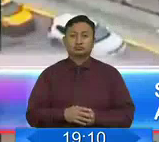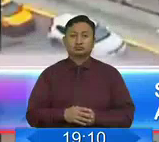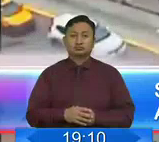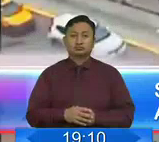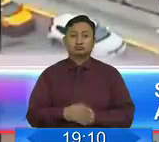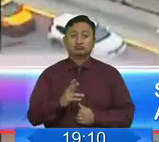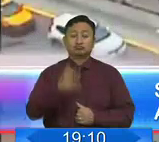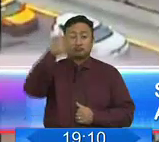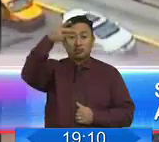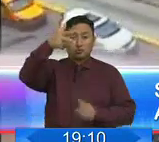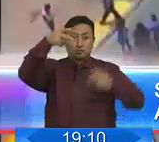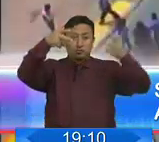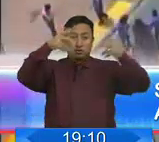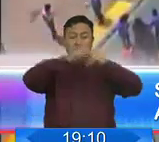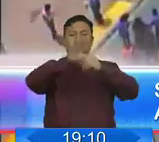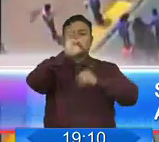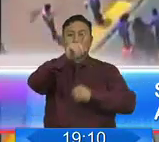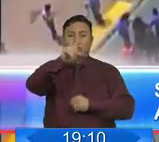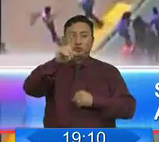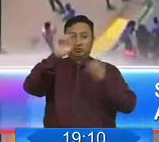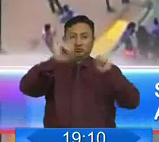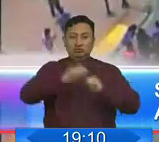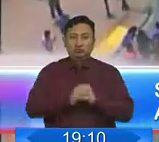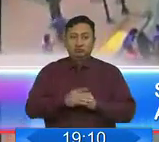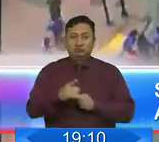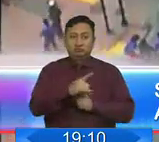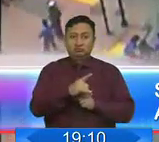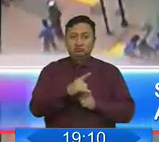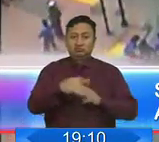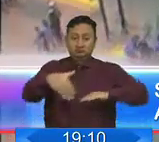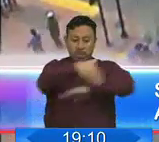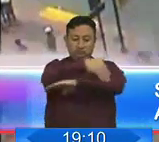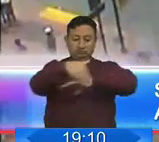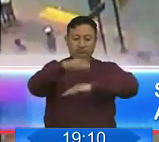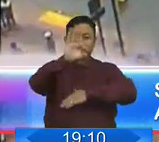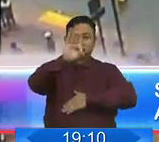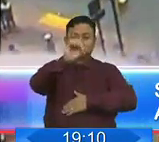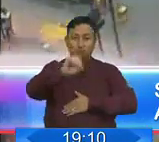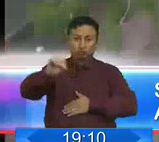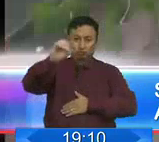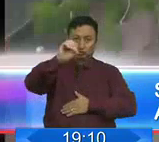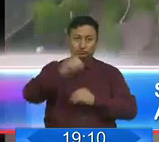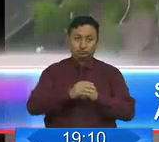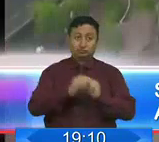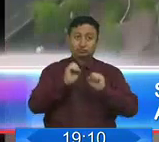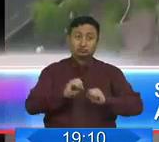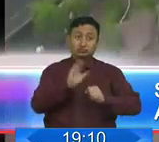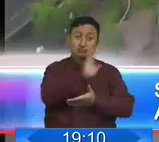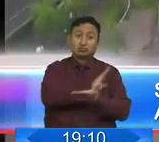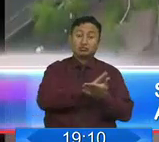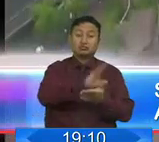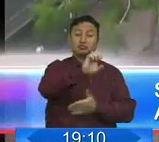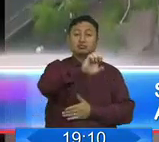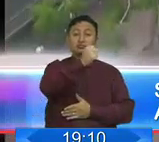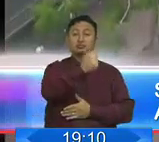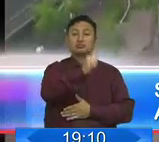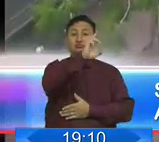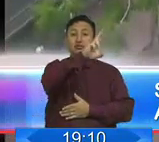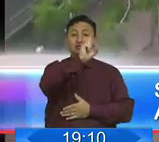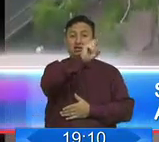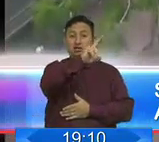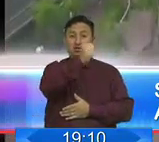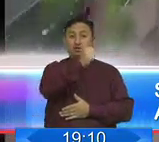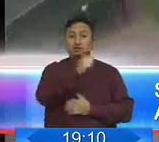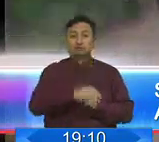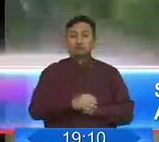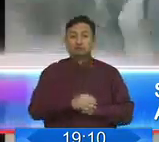Cámaras del EQ 911 captaron lo que sucedía en la avenida 9 de octubre, también en la Ciudadela Los Esteros y avenida Machala. De